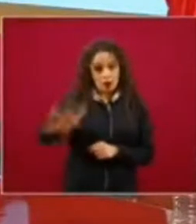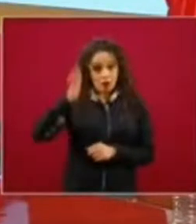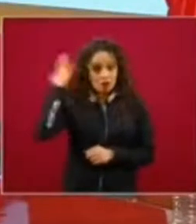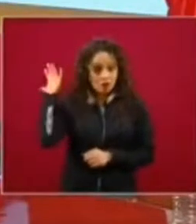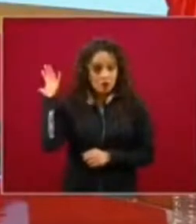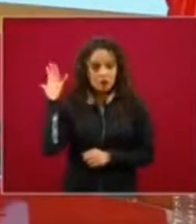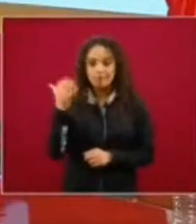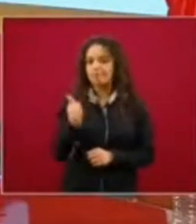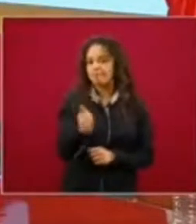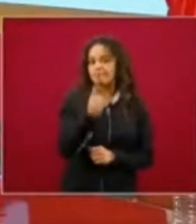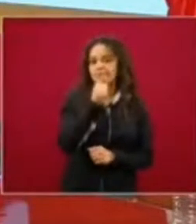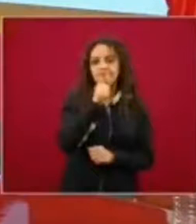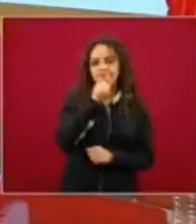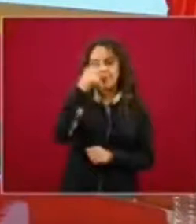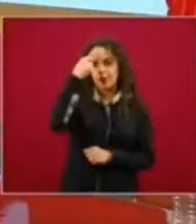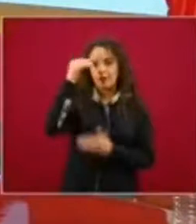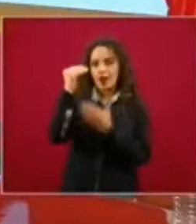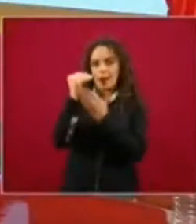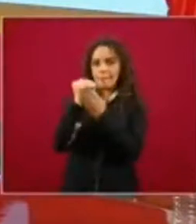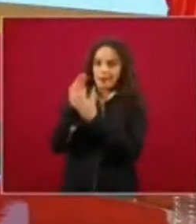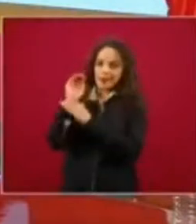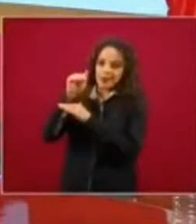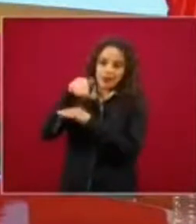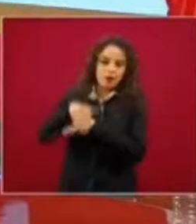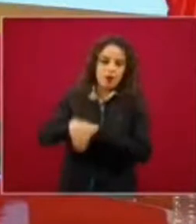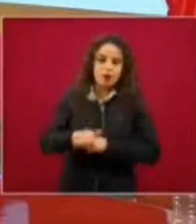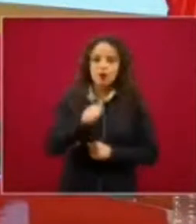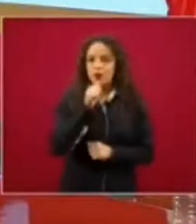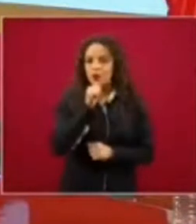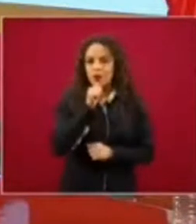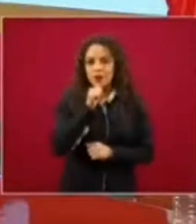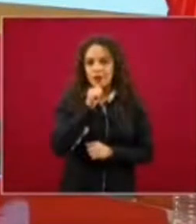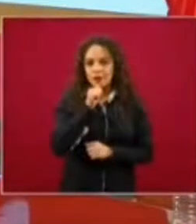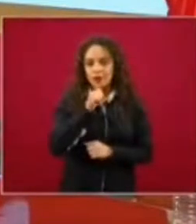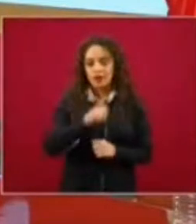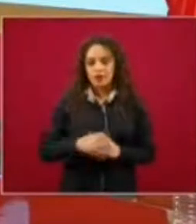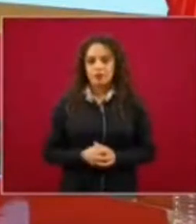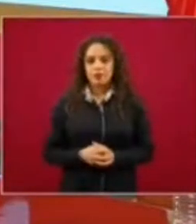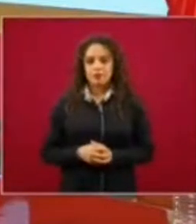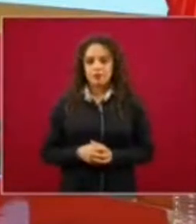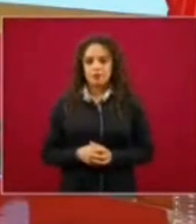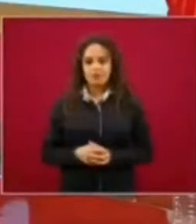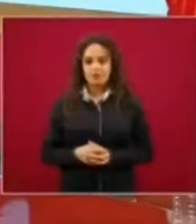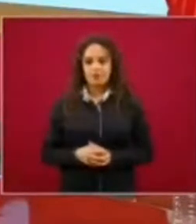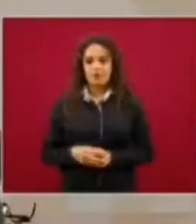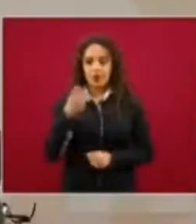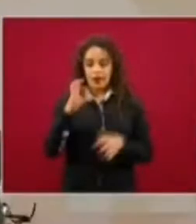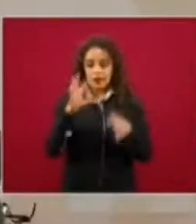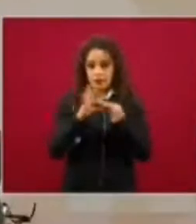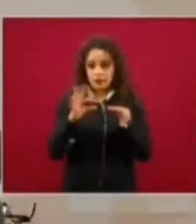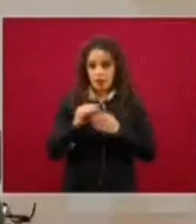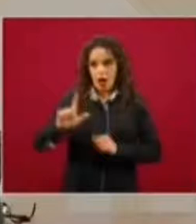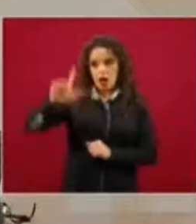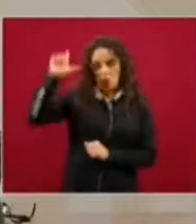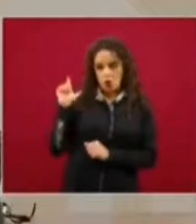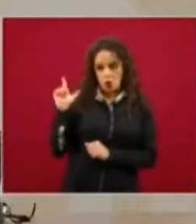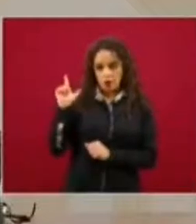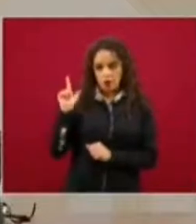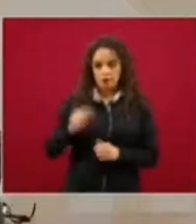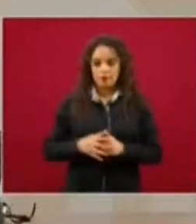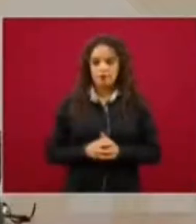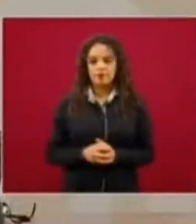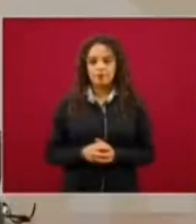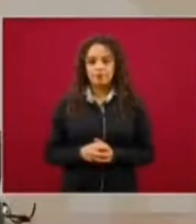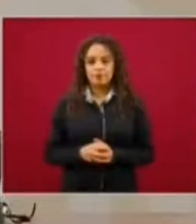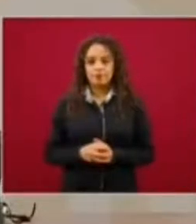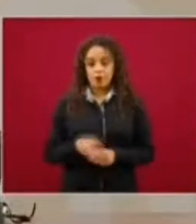clara. Y eso explica lo que también comentamos el lunes, que la cantidad de casos que se observan